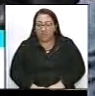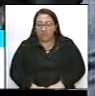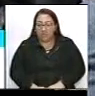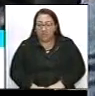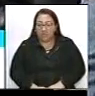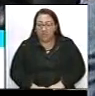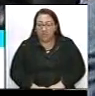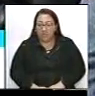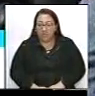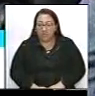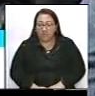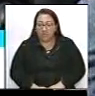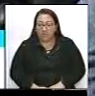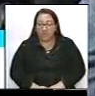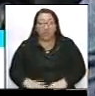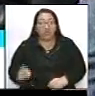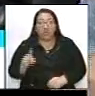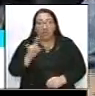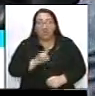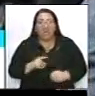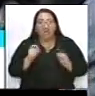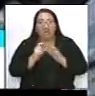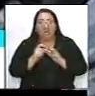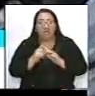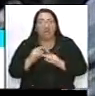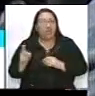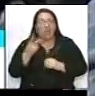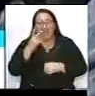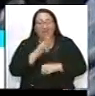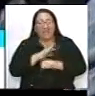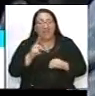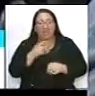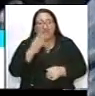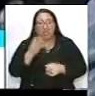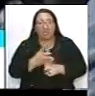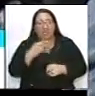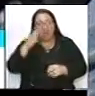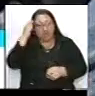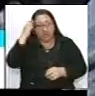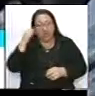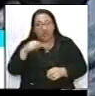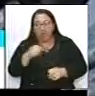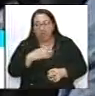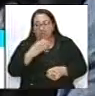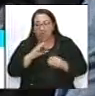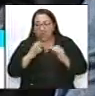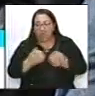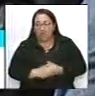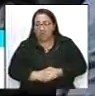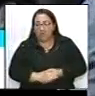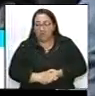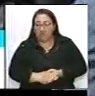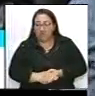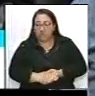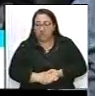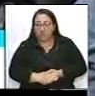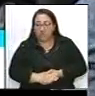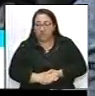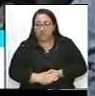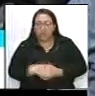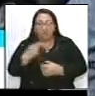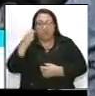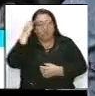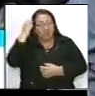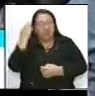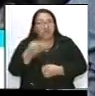utilizar argumentos que no tienen nada que ver con un problema político, porque este es un congreso, este es un foro político donde